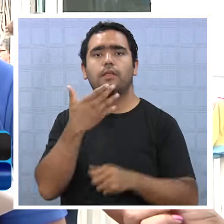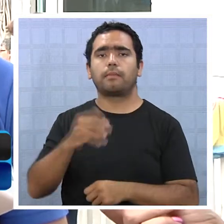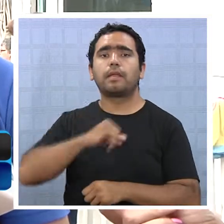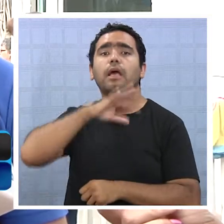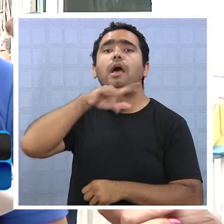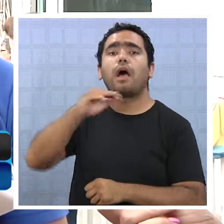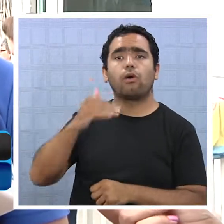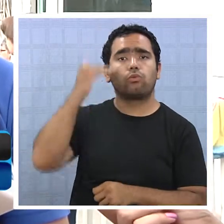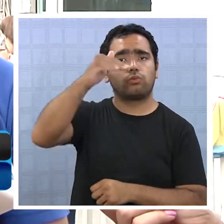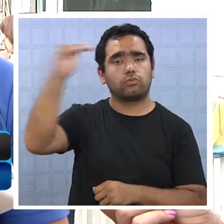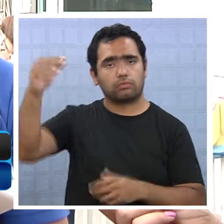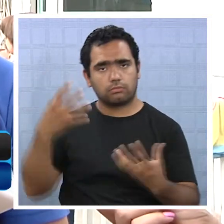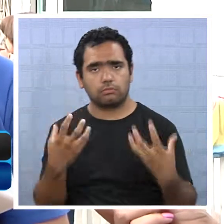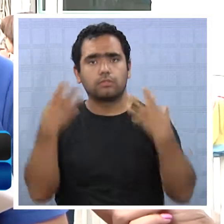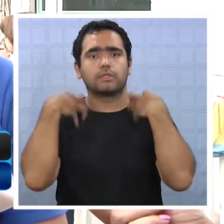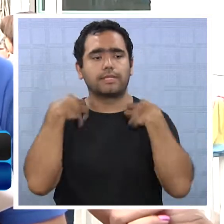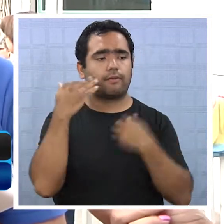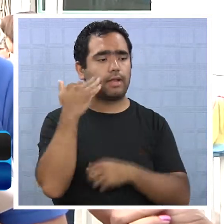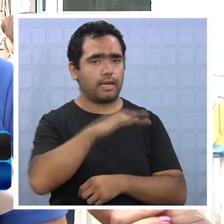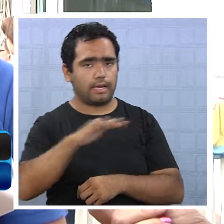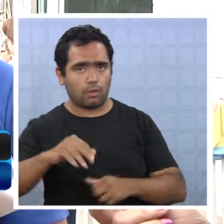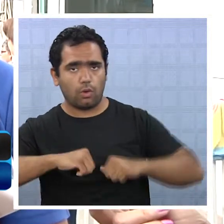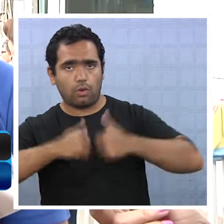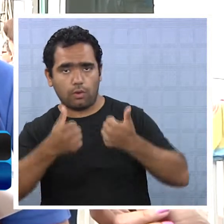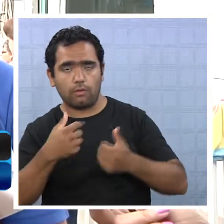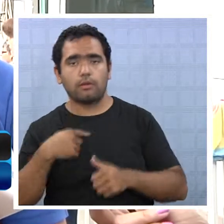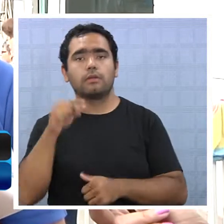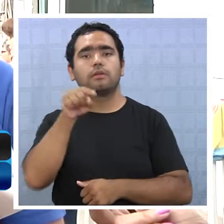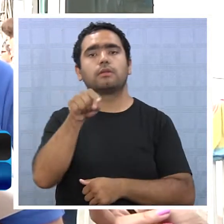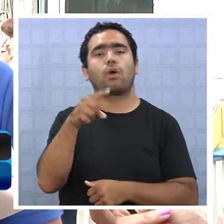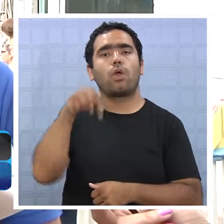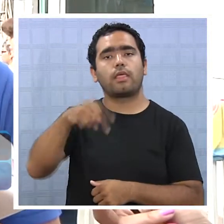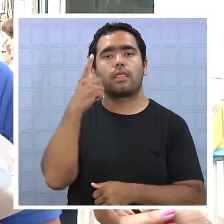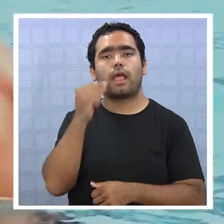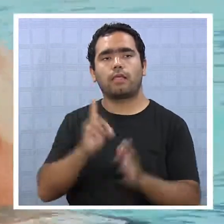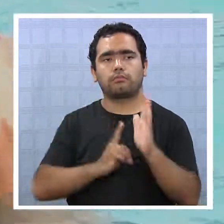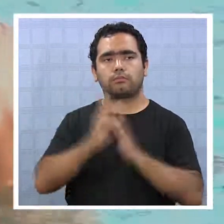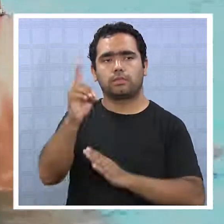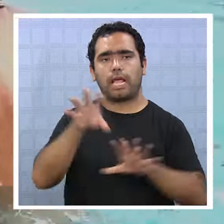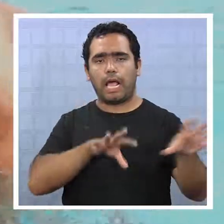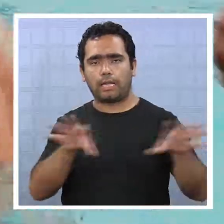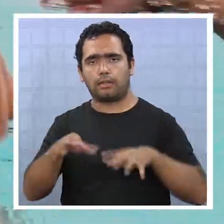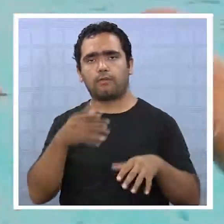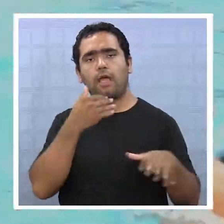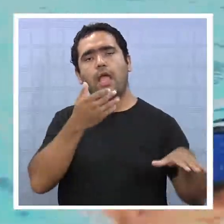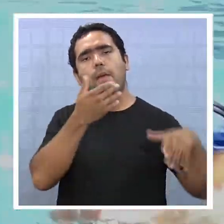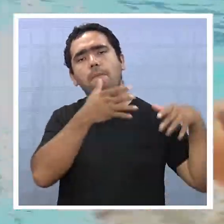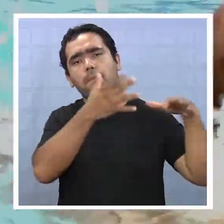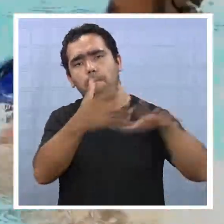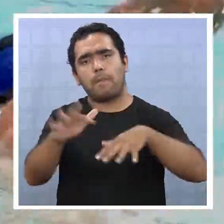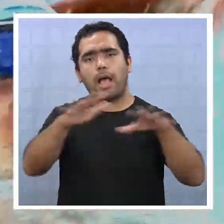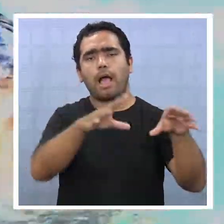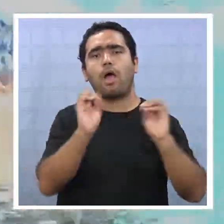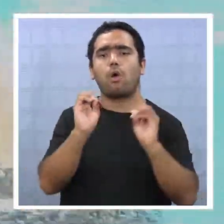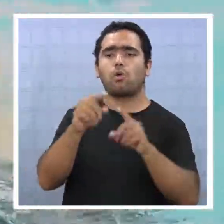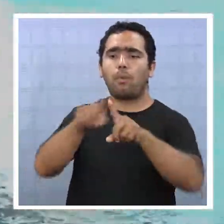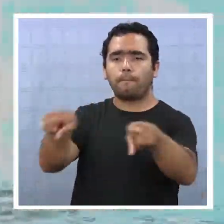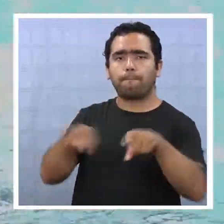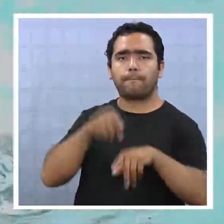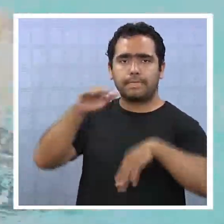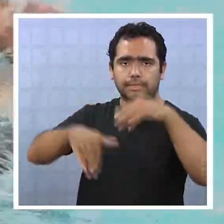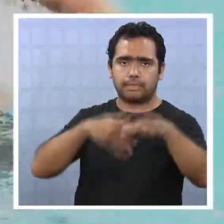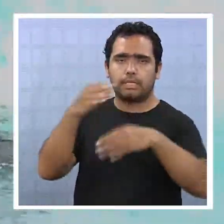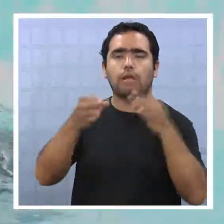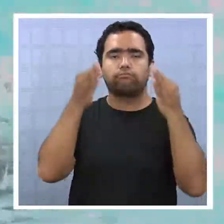los adultos que están a cargo, de niños y jóvenes, puedan hoy día desarrollar una actividad en el mar de manera segura o en la piscina. Las